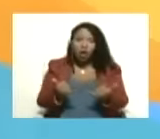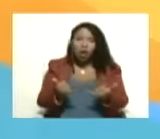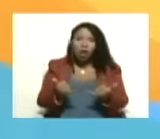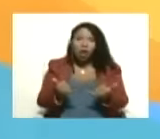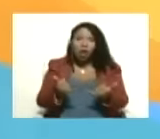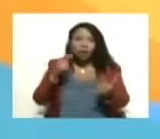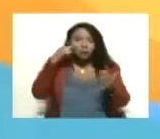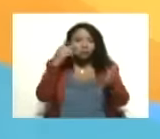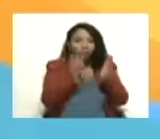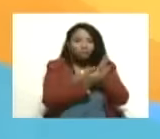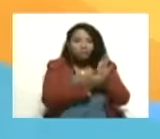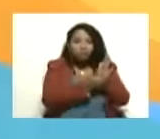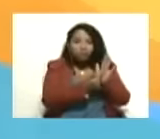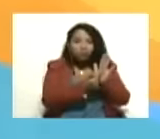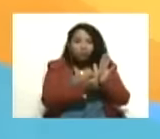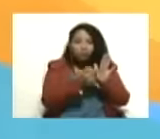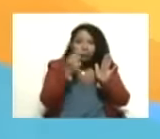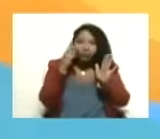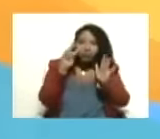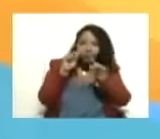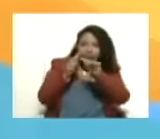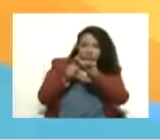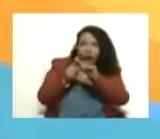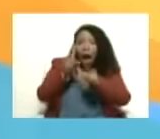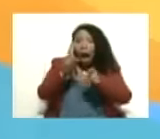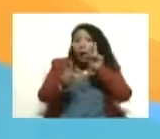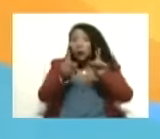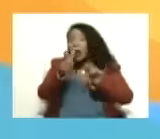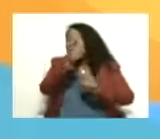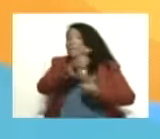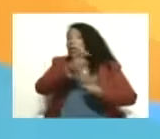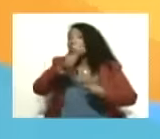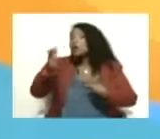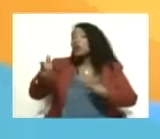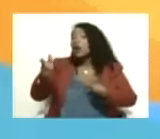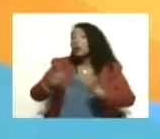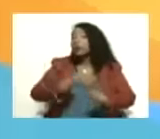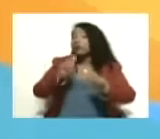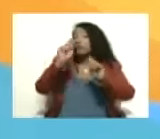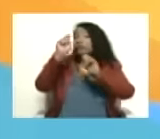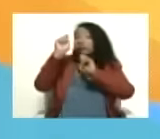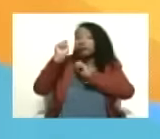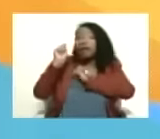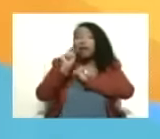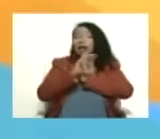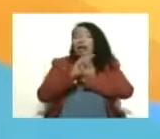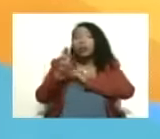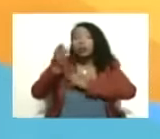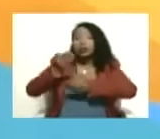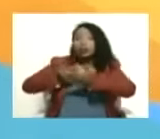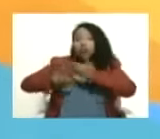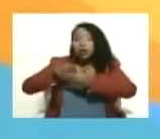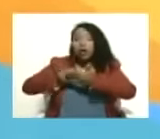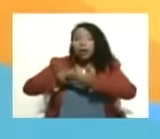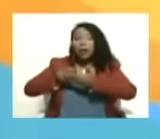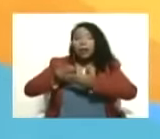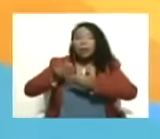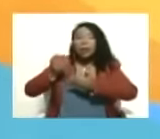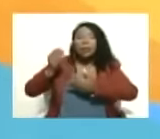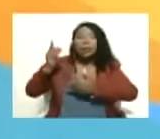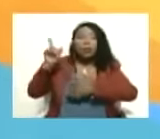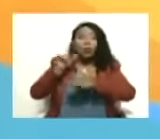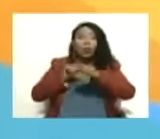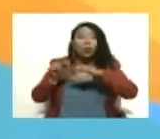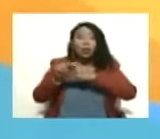evidente que unos delincuentes han asumido por parte de la República Cooperativa de Guyana la